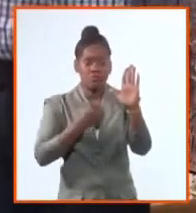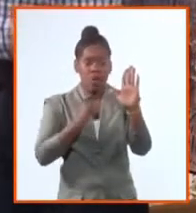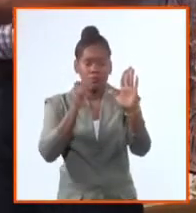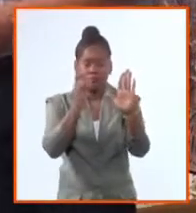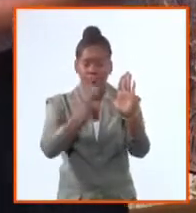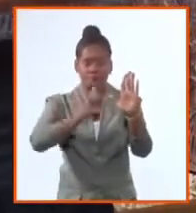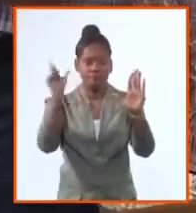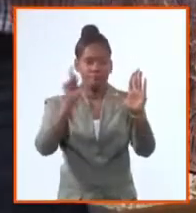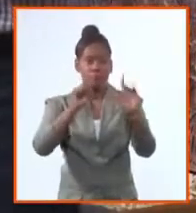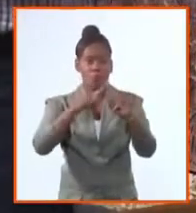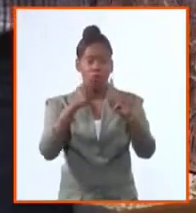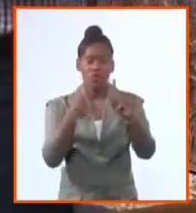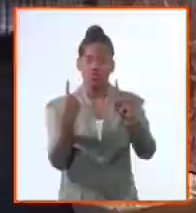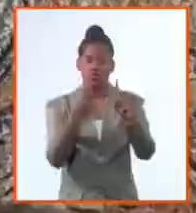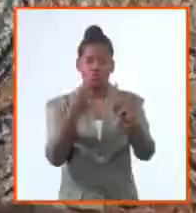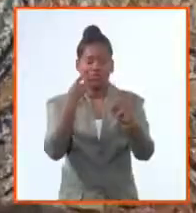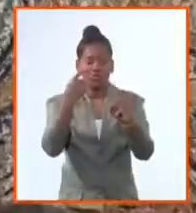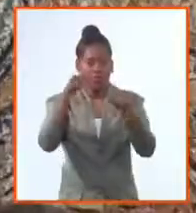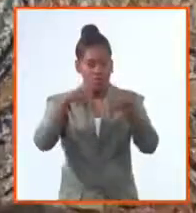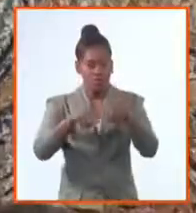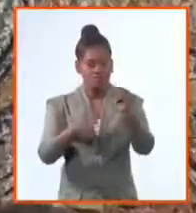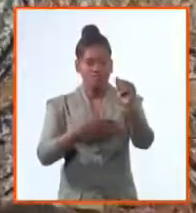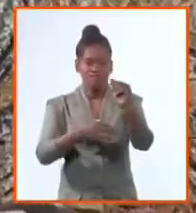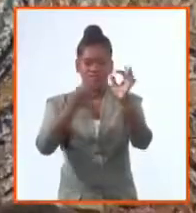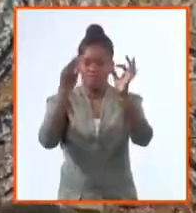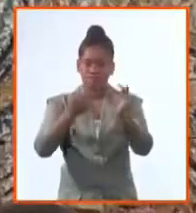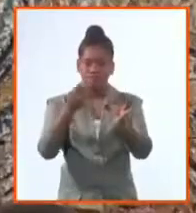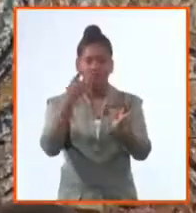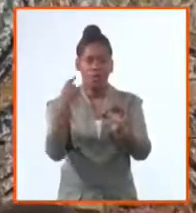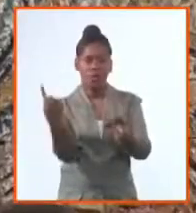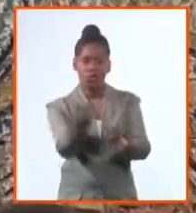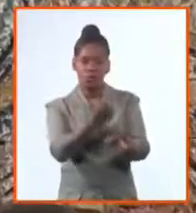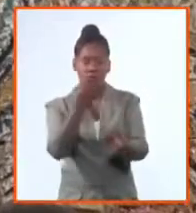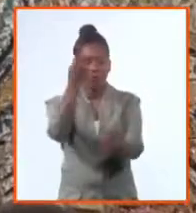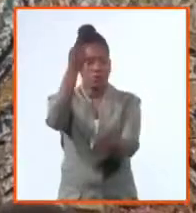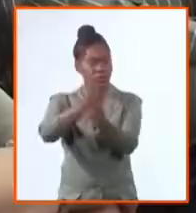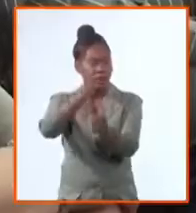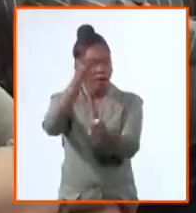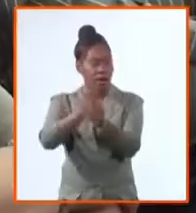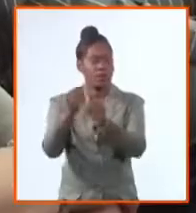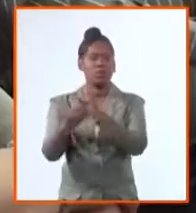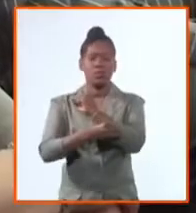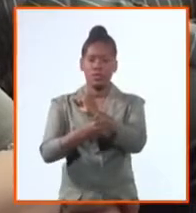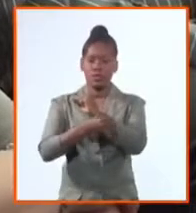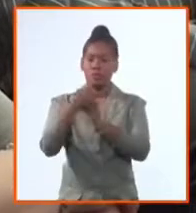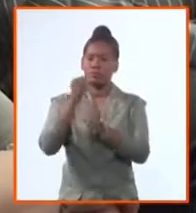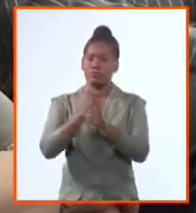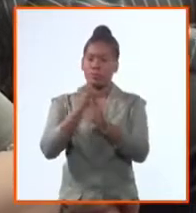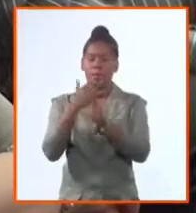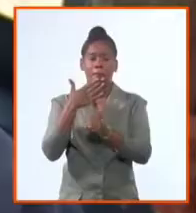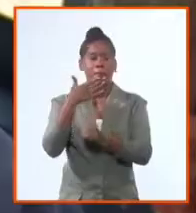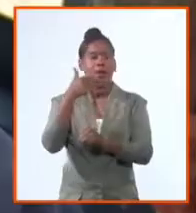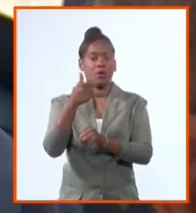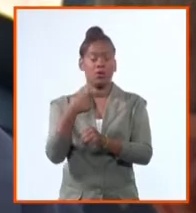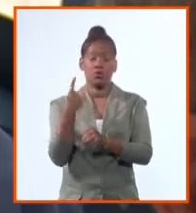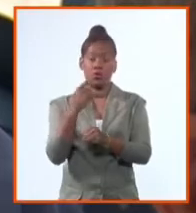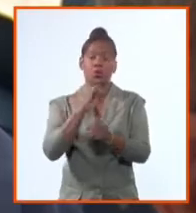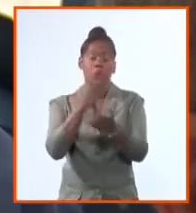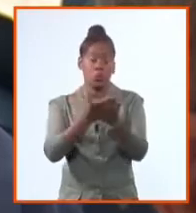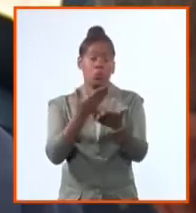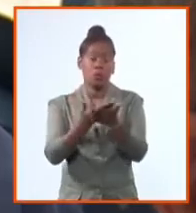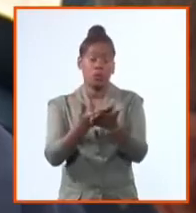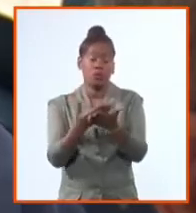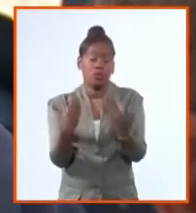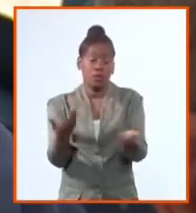que las tenemos que discutir, las tenemos que profundizar, tenemos que construir los consensos y sobre todo proponer la